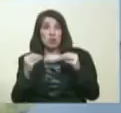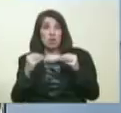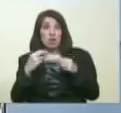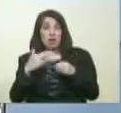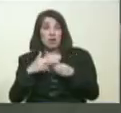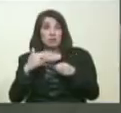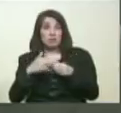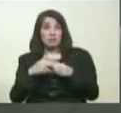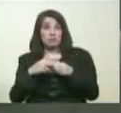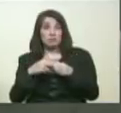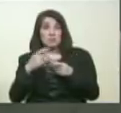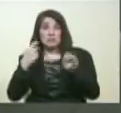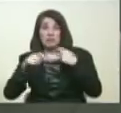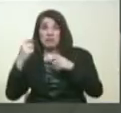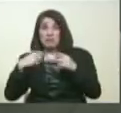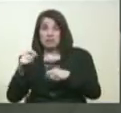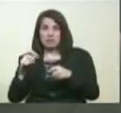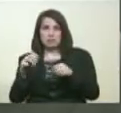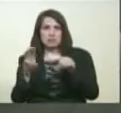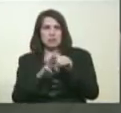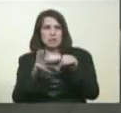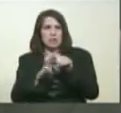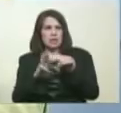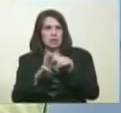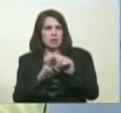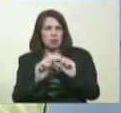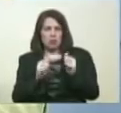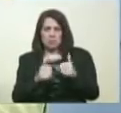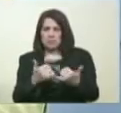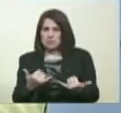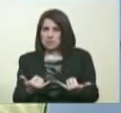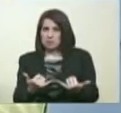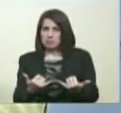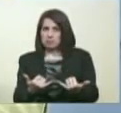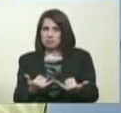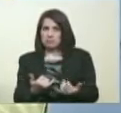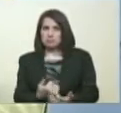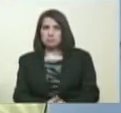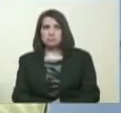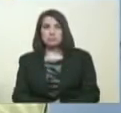gasolina debe venderse en Petro. Toda, a partir de ahora.